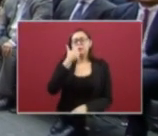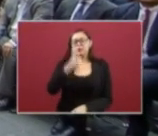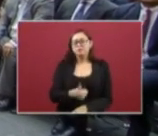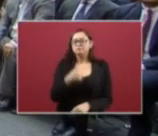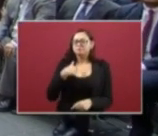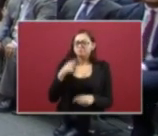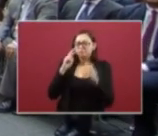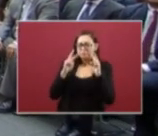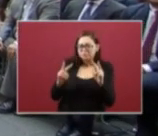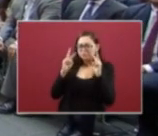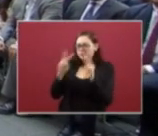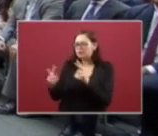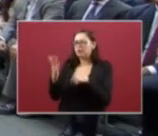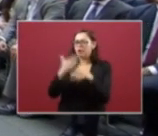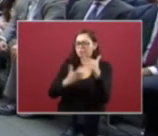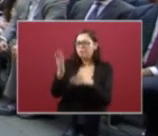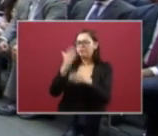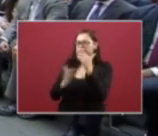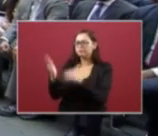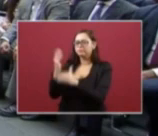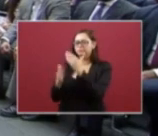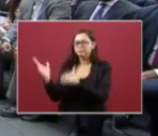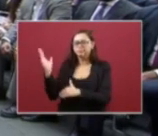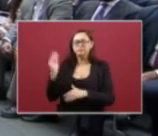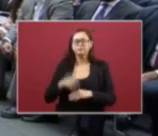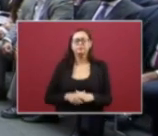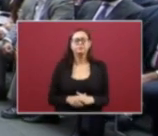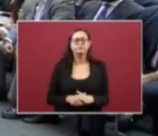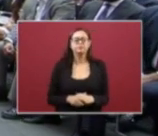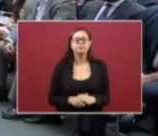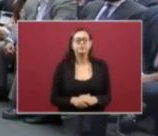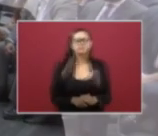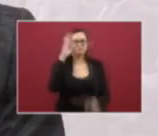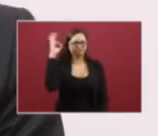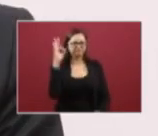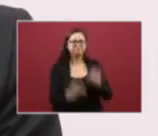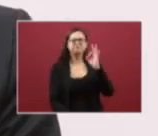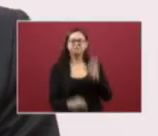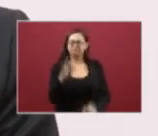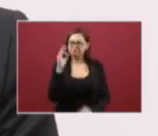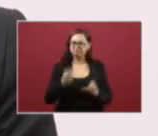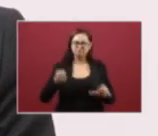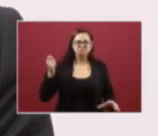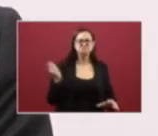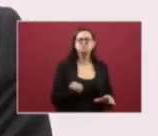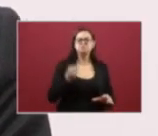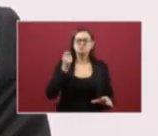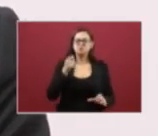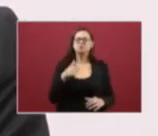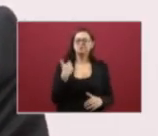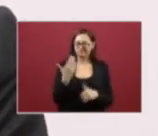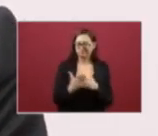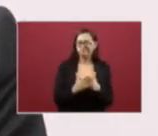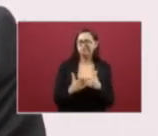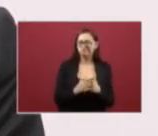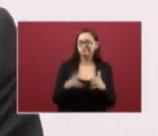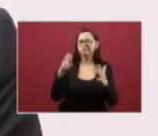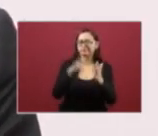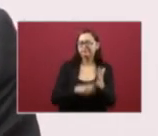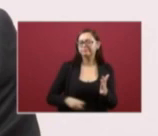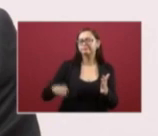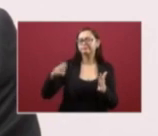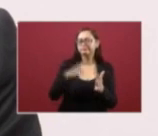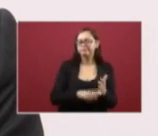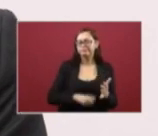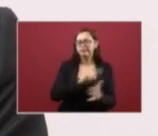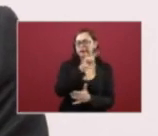temprano. Cuando empieza a ver noticias, se entera de que López Obrador dijo o hizo. Y López Obrador nos da su visión a la